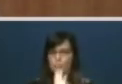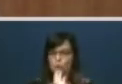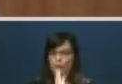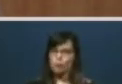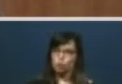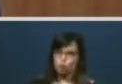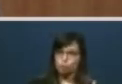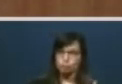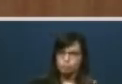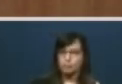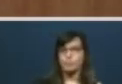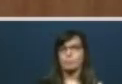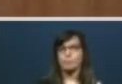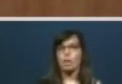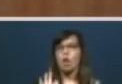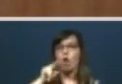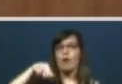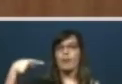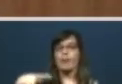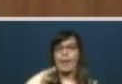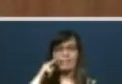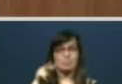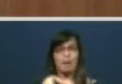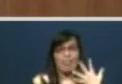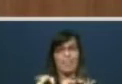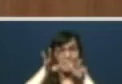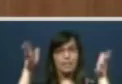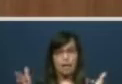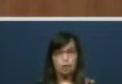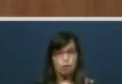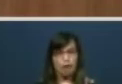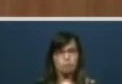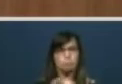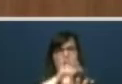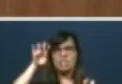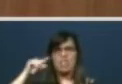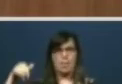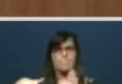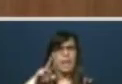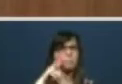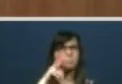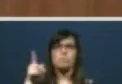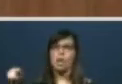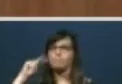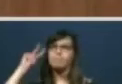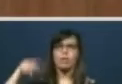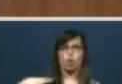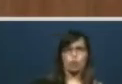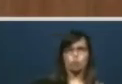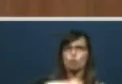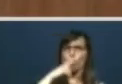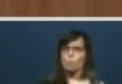la ong transparencia internacional presente en más de 100 países ha reconocido nuestro compromiso con la transparencia la participación